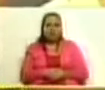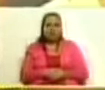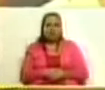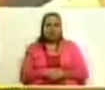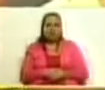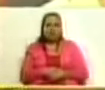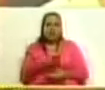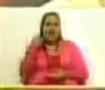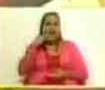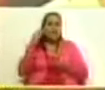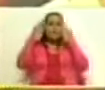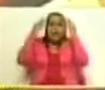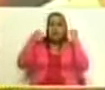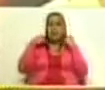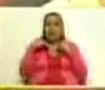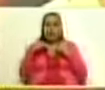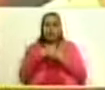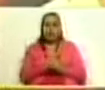¿Tenemos una Machado?